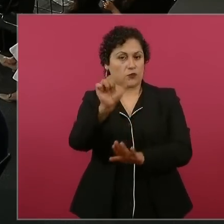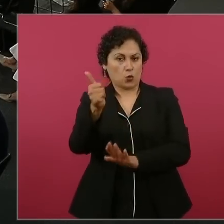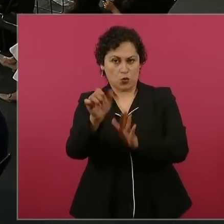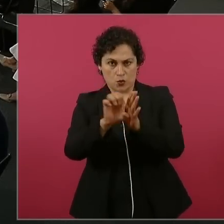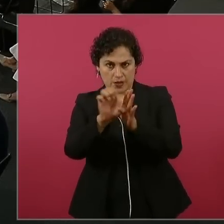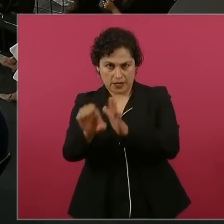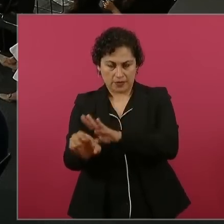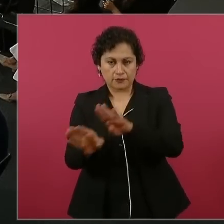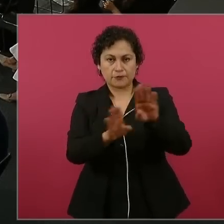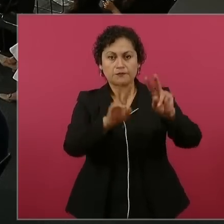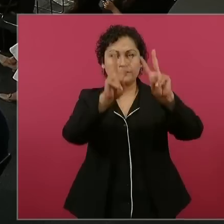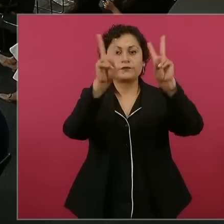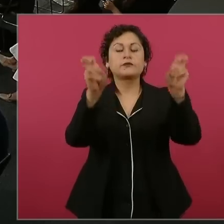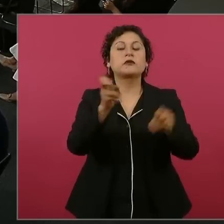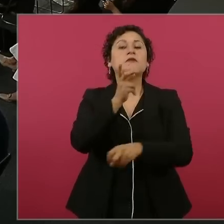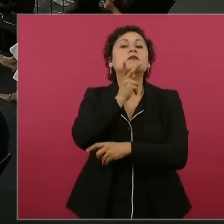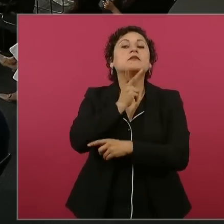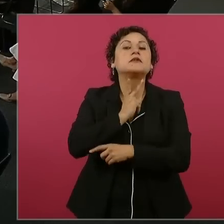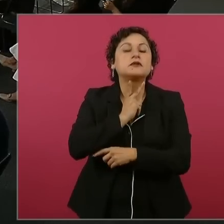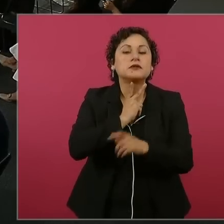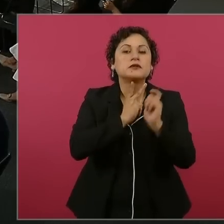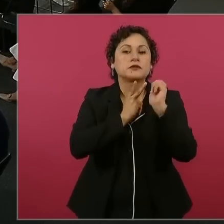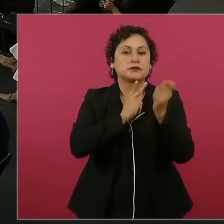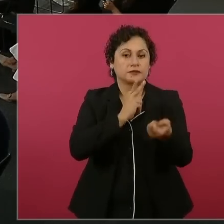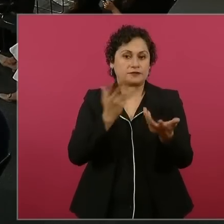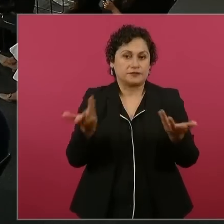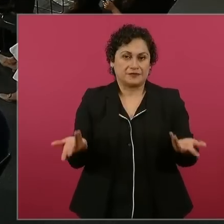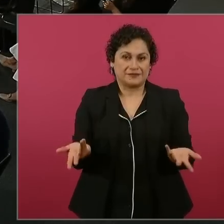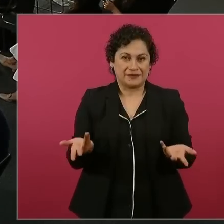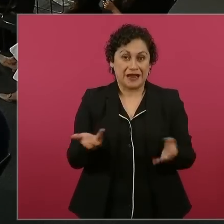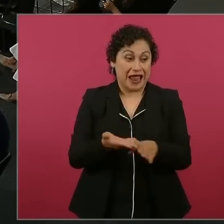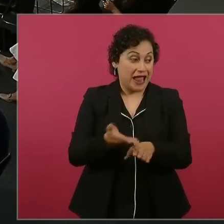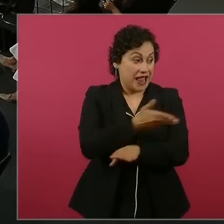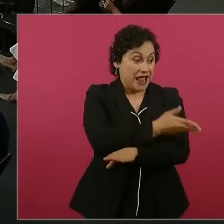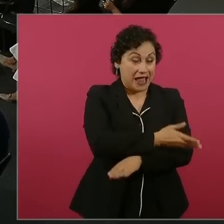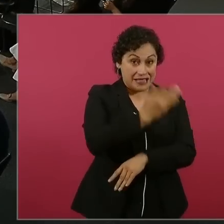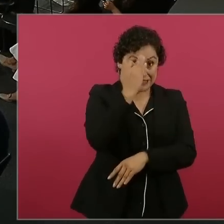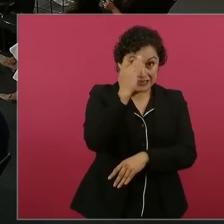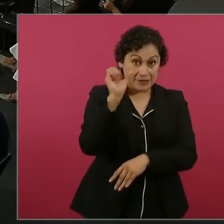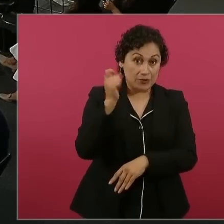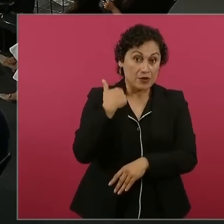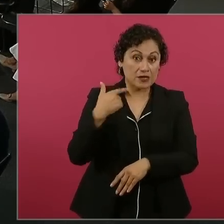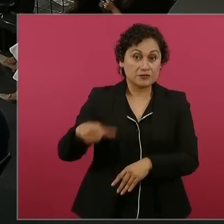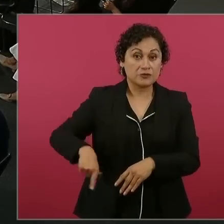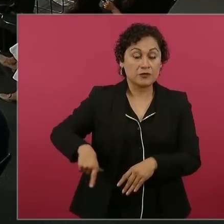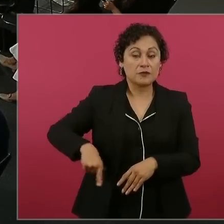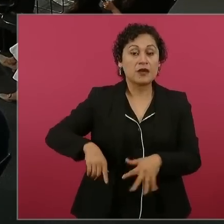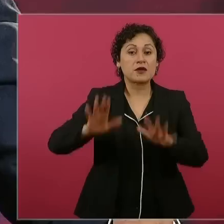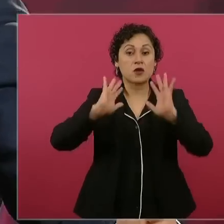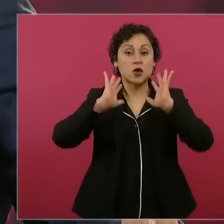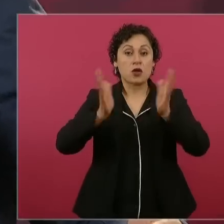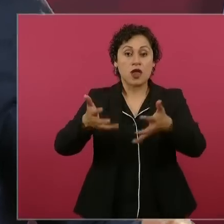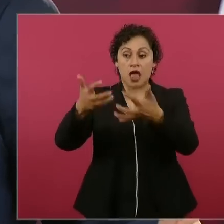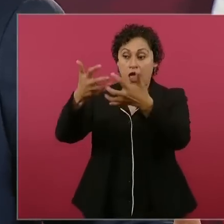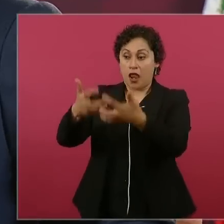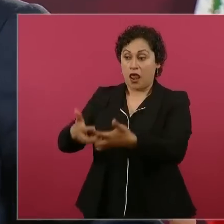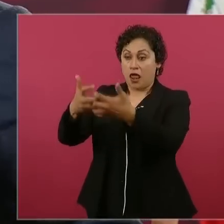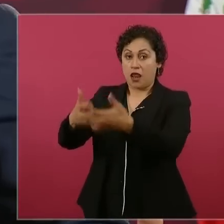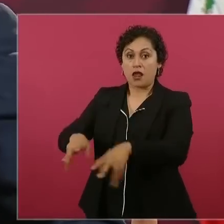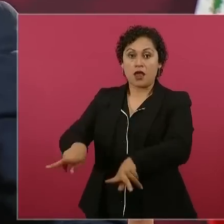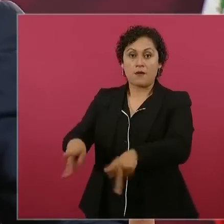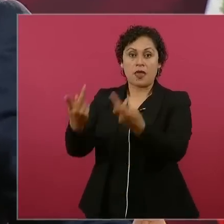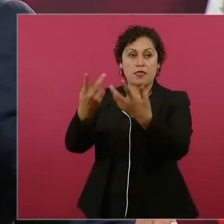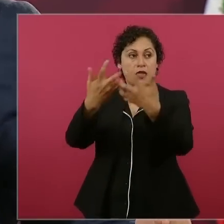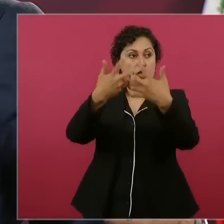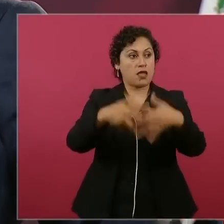petrolera, ya habían vendido plantas que estamos recuperando